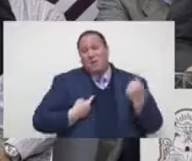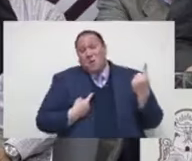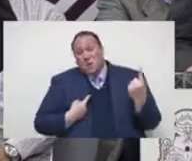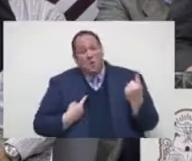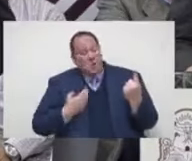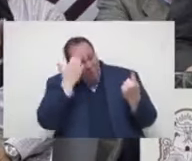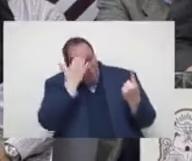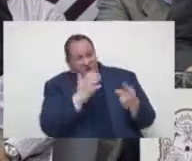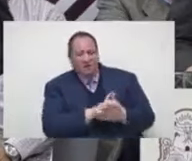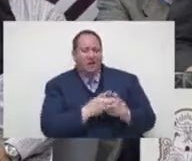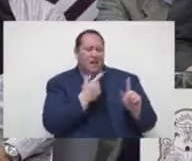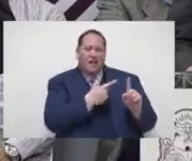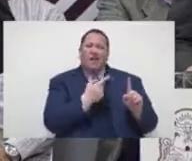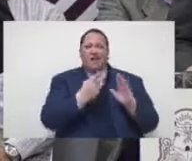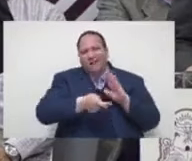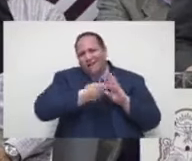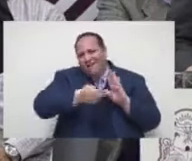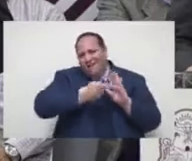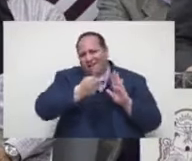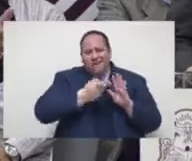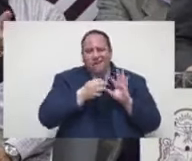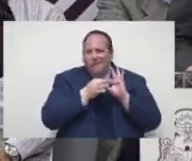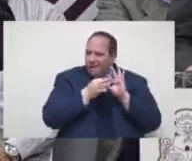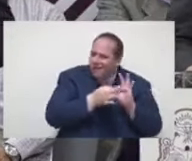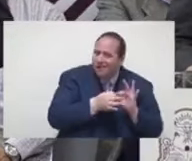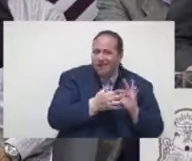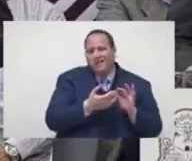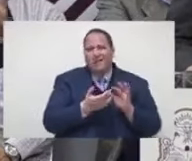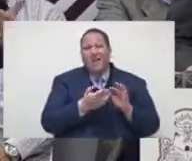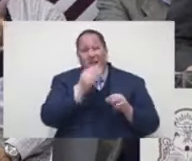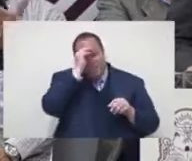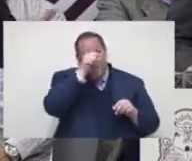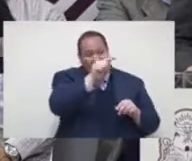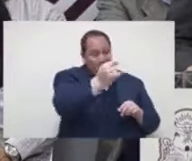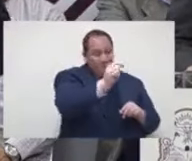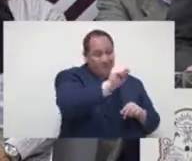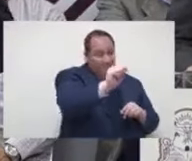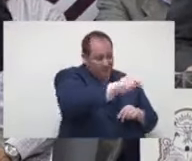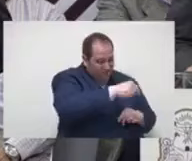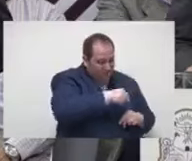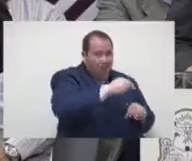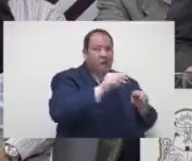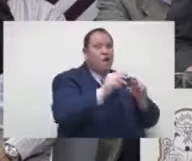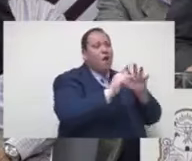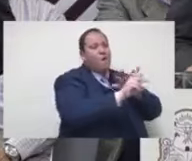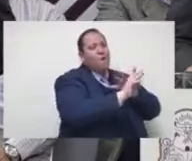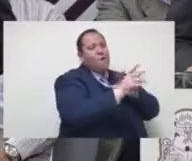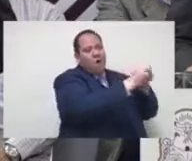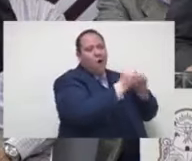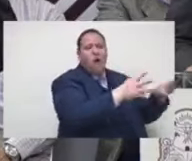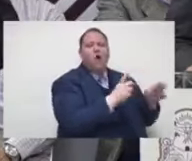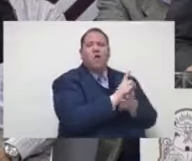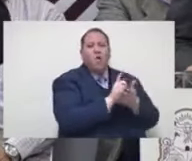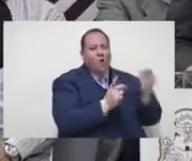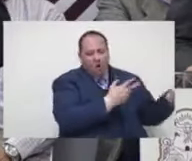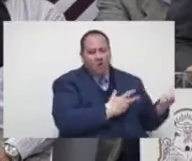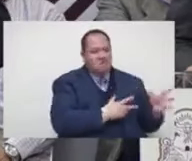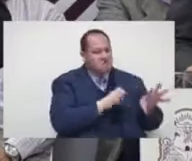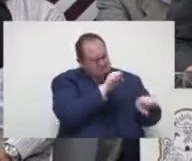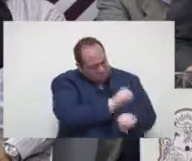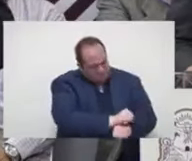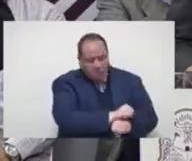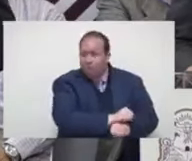tenemos conocimiento que tiene cierta hegemonía de Mexicali a Tecate con el trasiego de personas y algunos enervantes, también